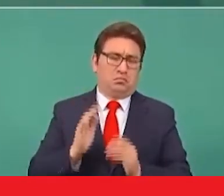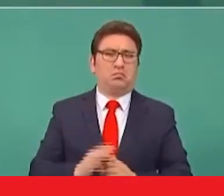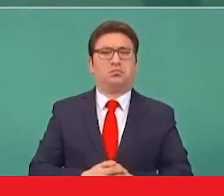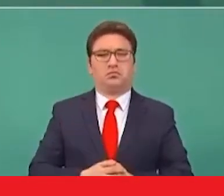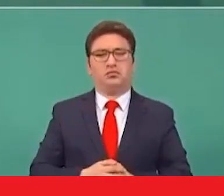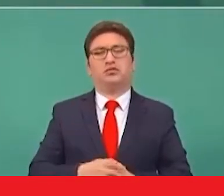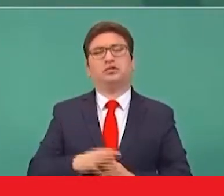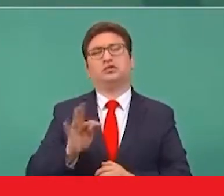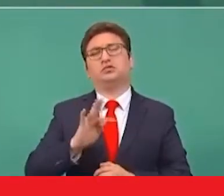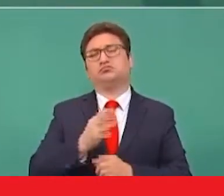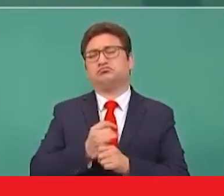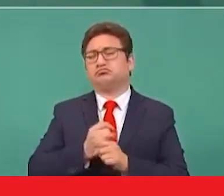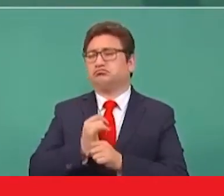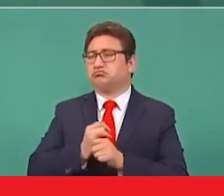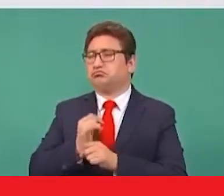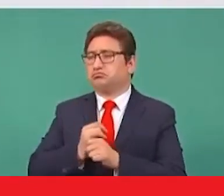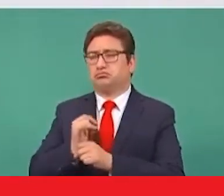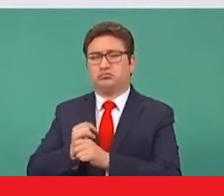a investigar